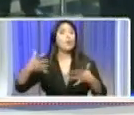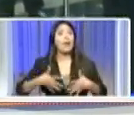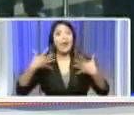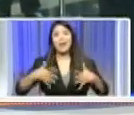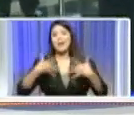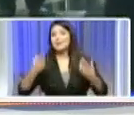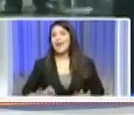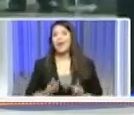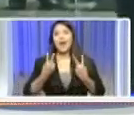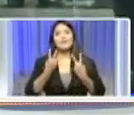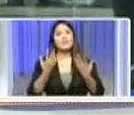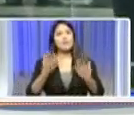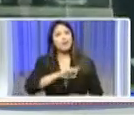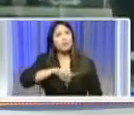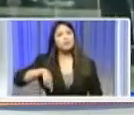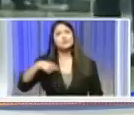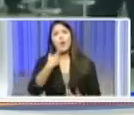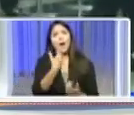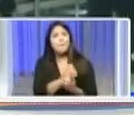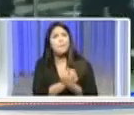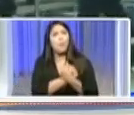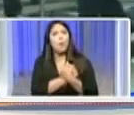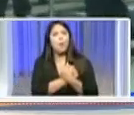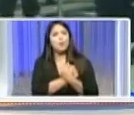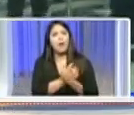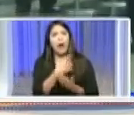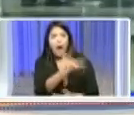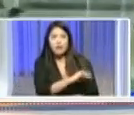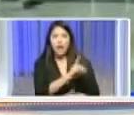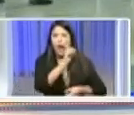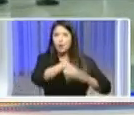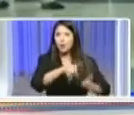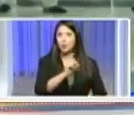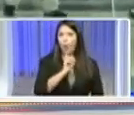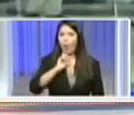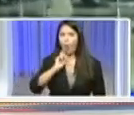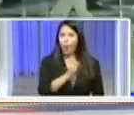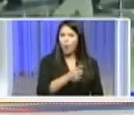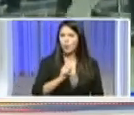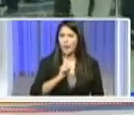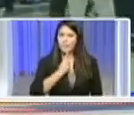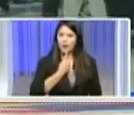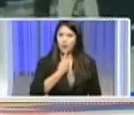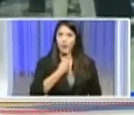vida. Somos el amor frente al odio y la amargura de la oligarquía.